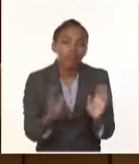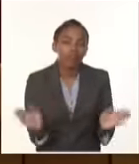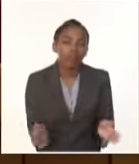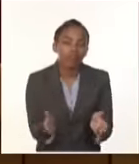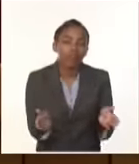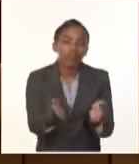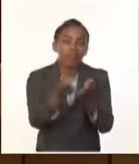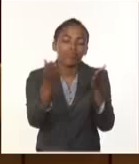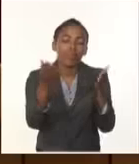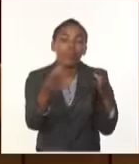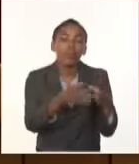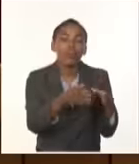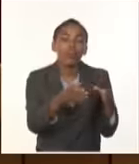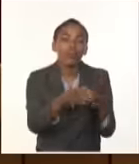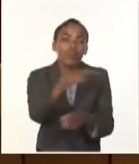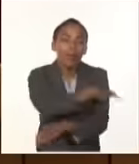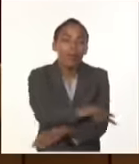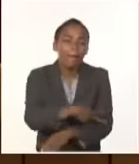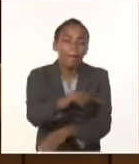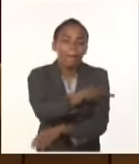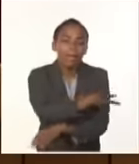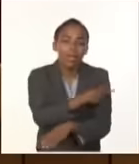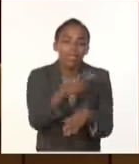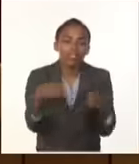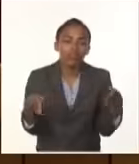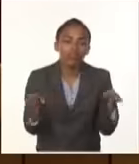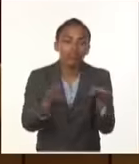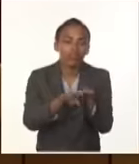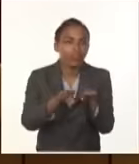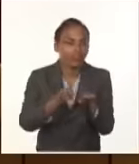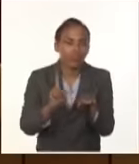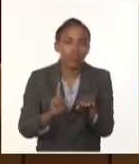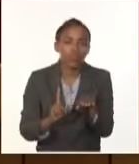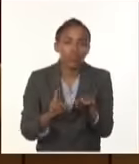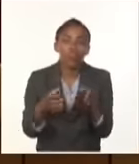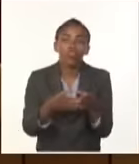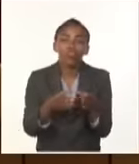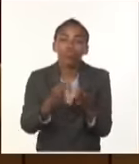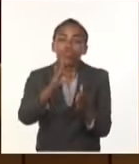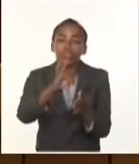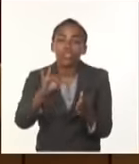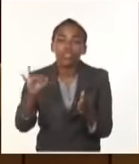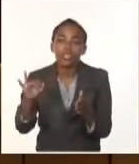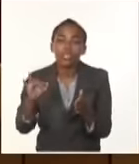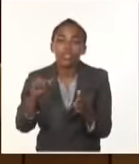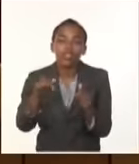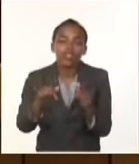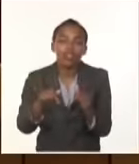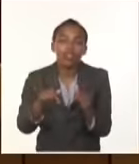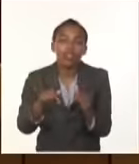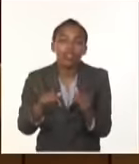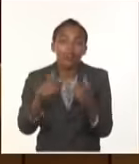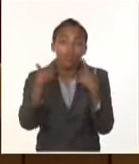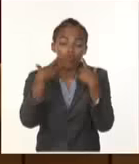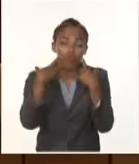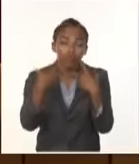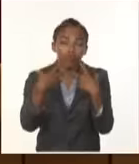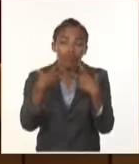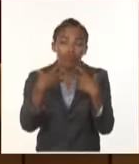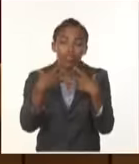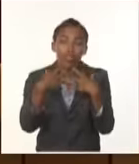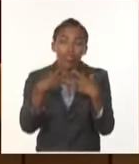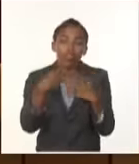por el Movimiento de Países No Alineados y el Grupo de los 77, marcó uno de los intentos más trascendentales de los países en